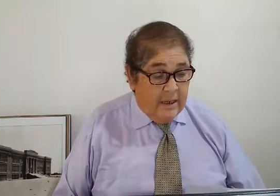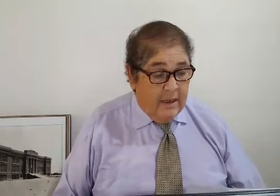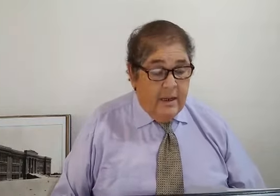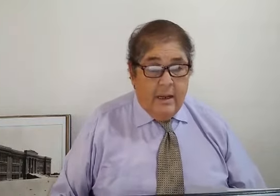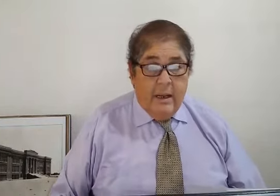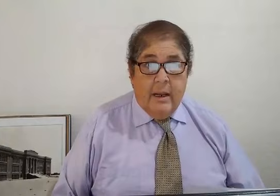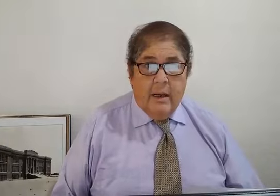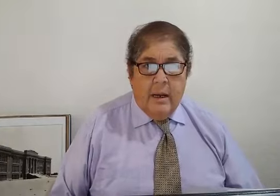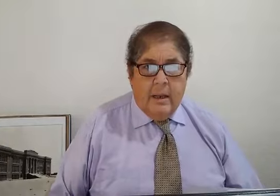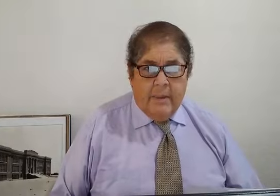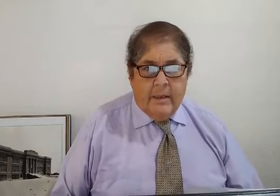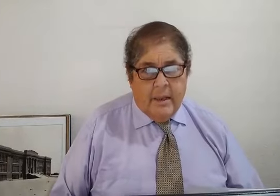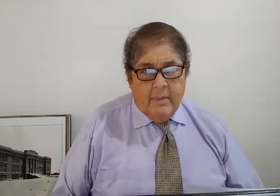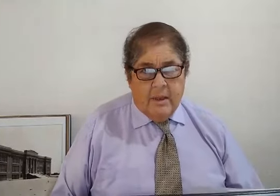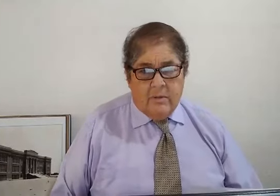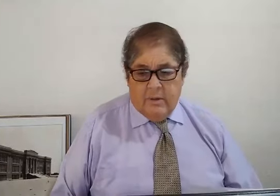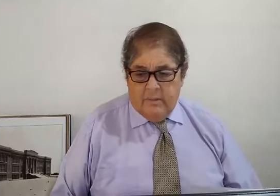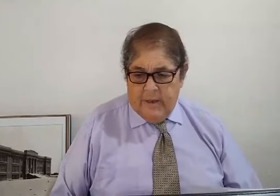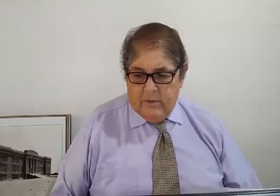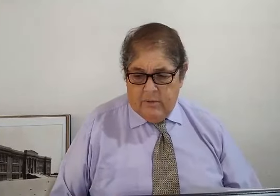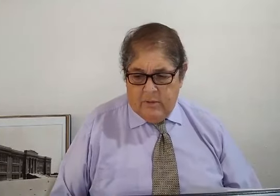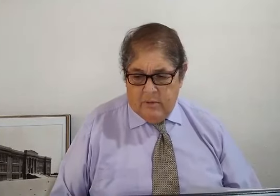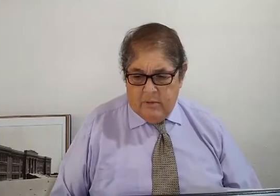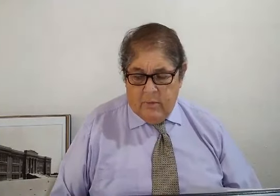enfocada en la pandemia y sus